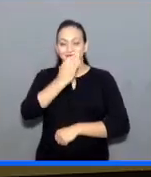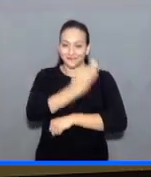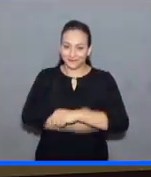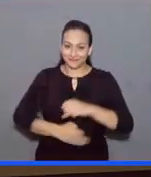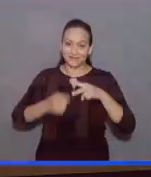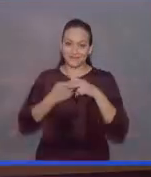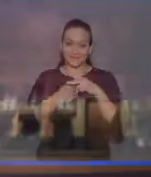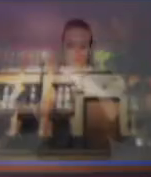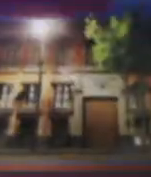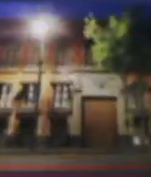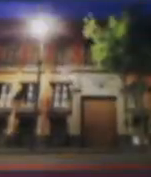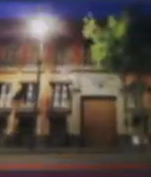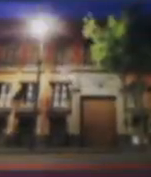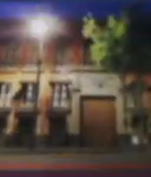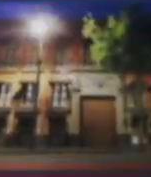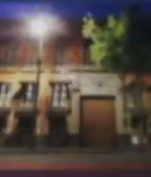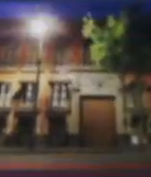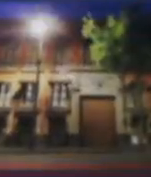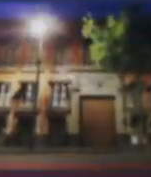Así comenzamos.